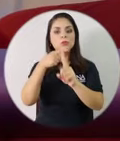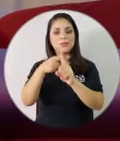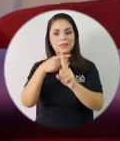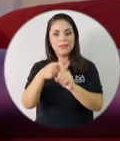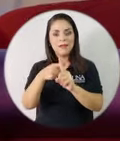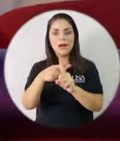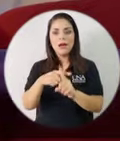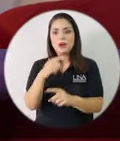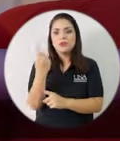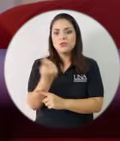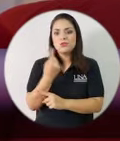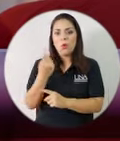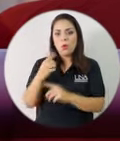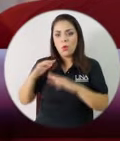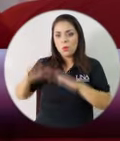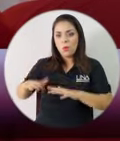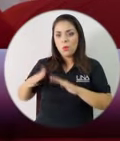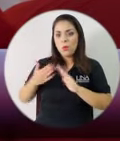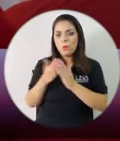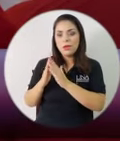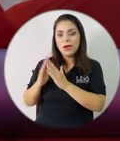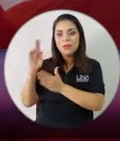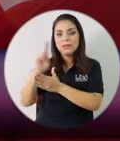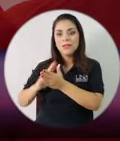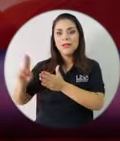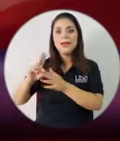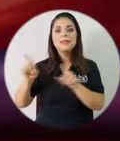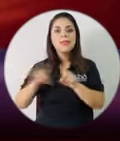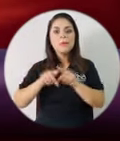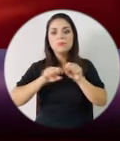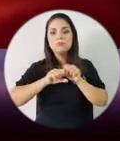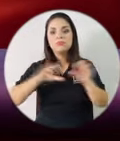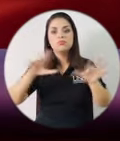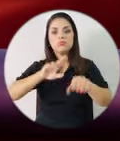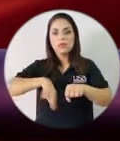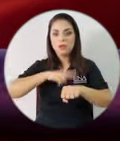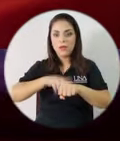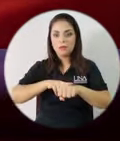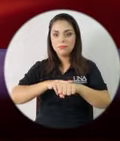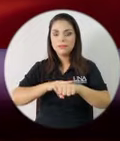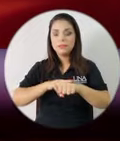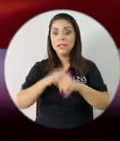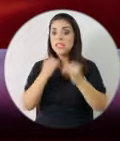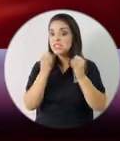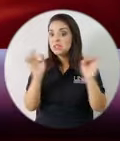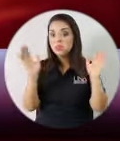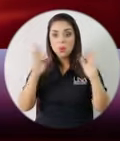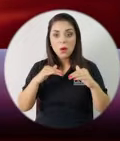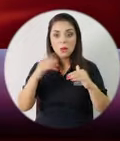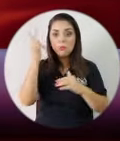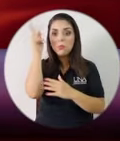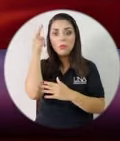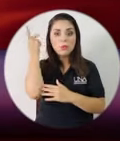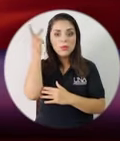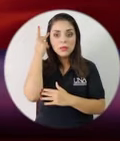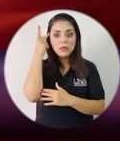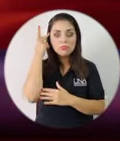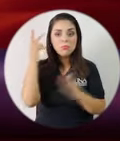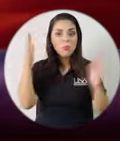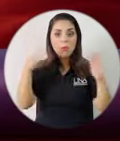impacto positivo no solamente en la comunidad universitaria, sino también en la comunidad nacional. Si carecemos de